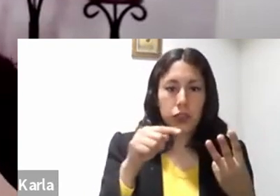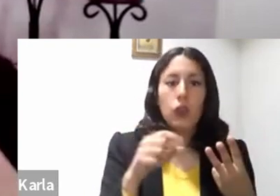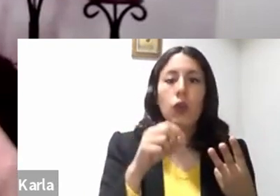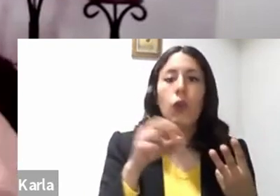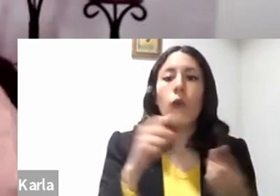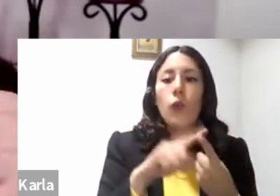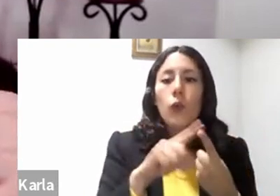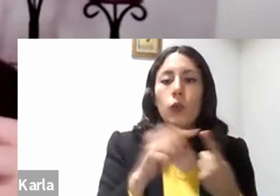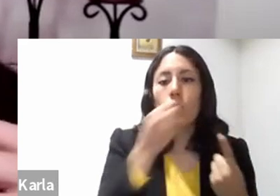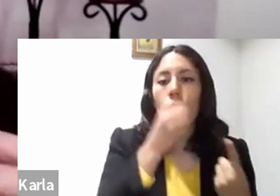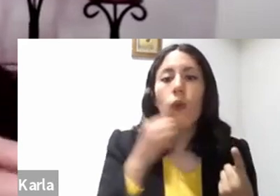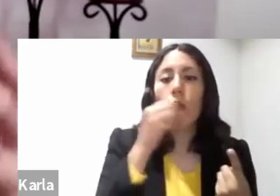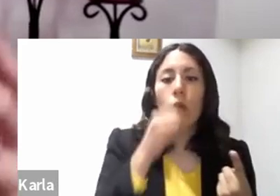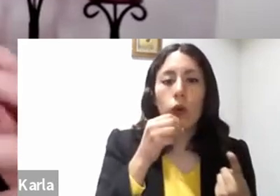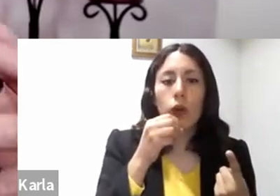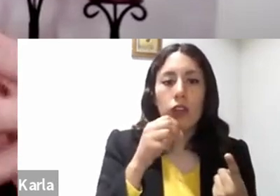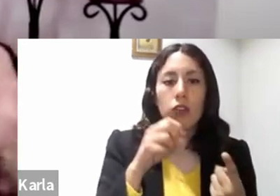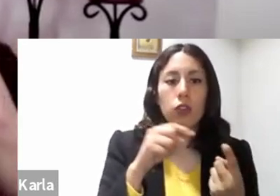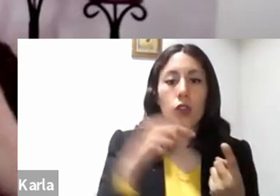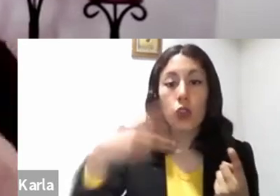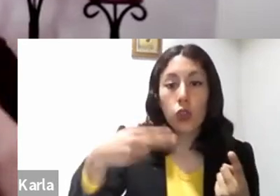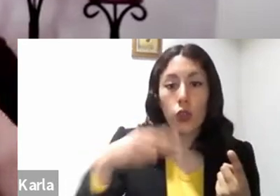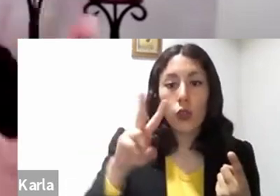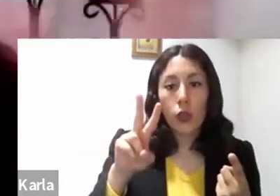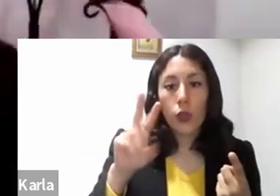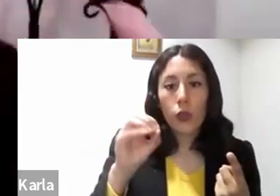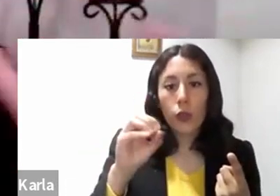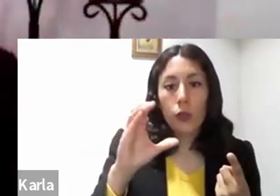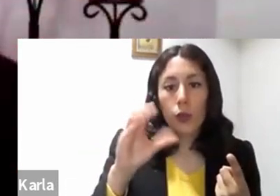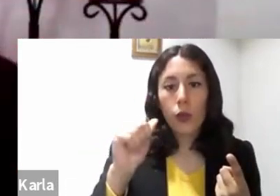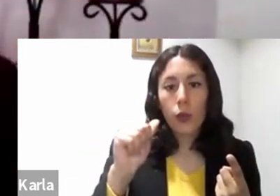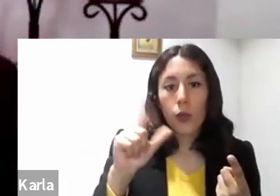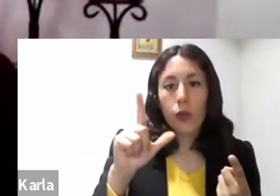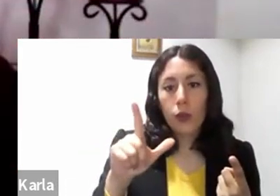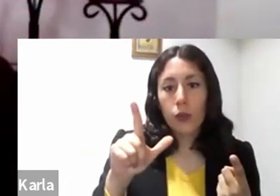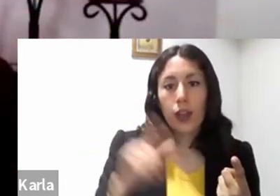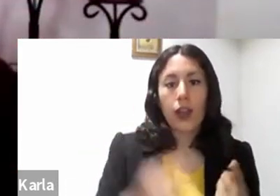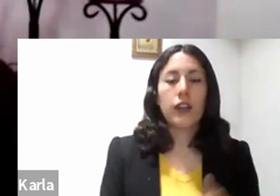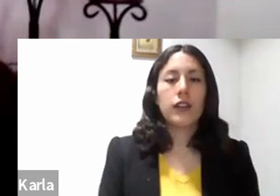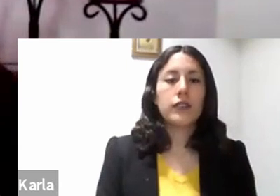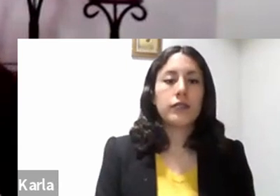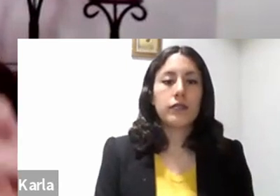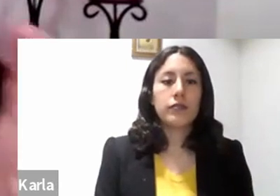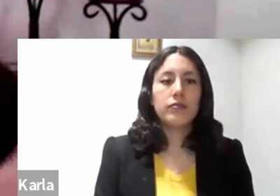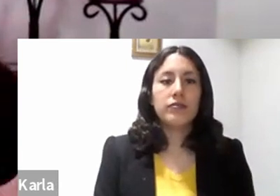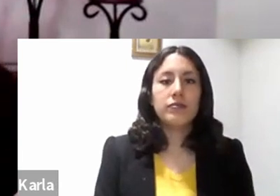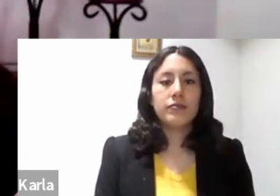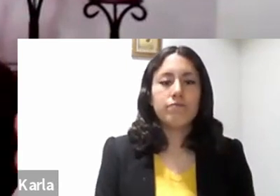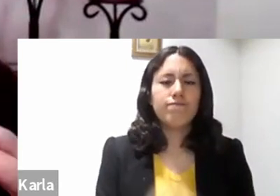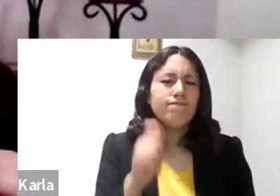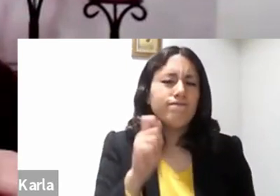oración y no es como si nada más entre forma de orar dentro de esos hay muchas formas de hacerlo pero la oración